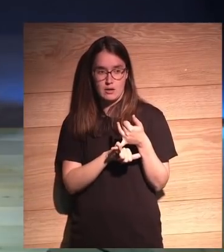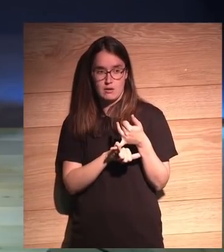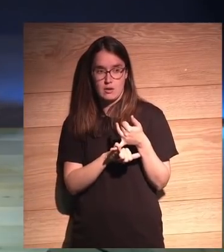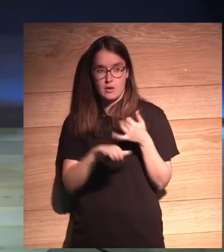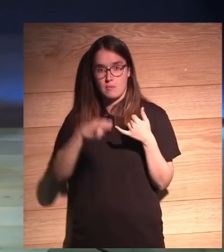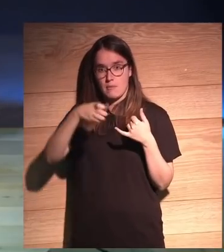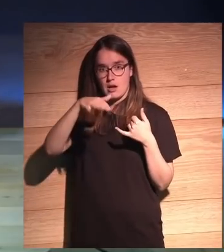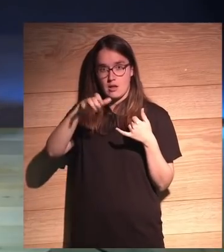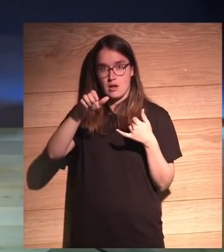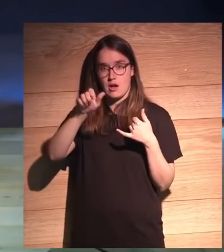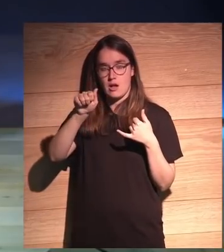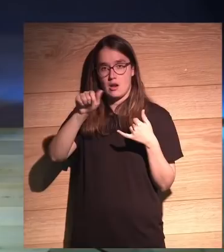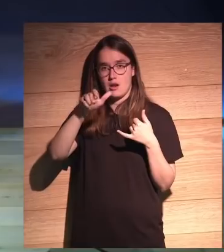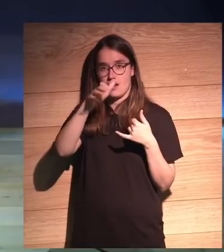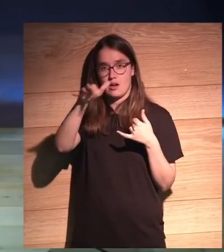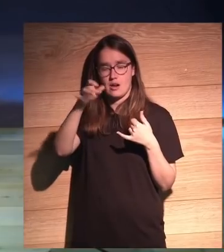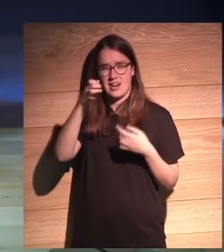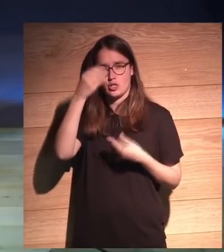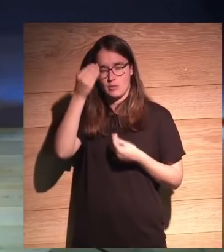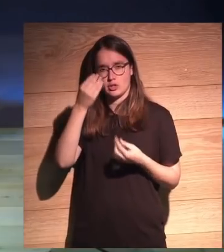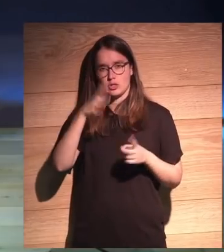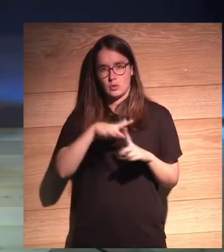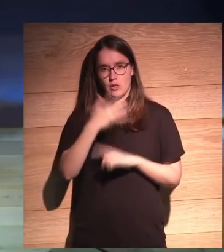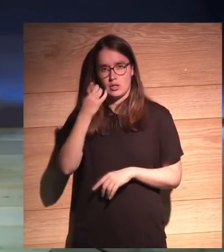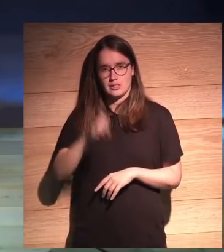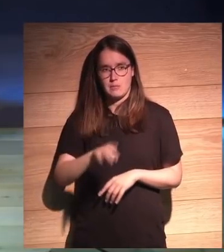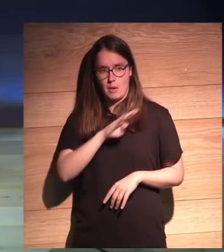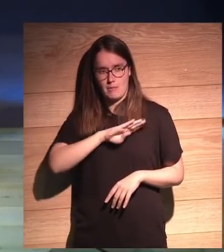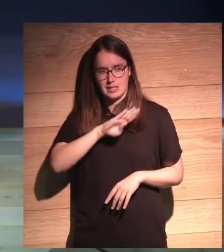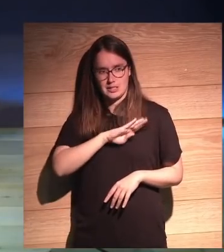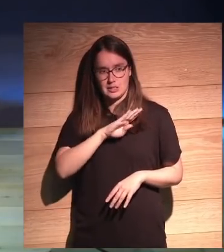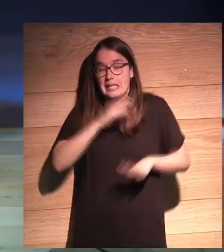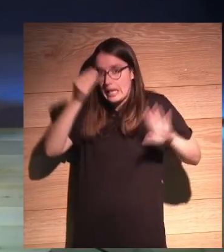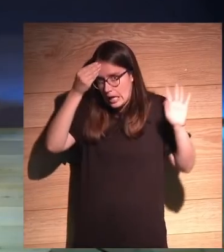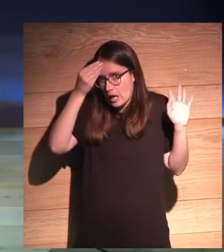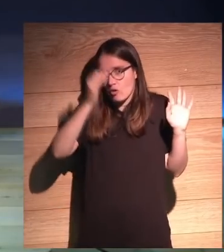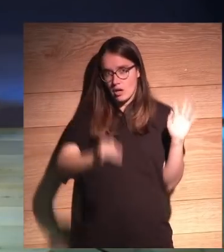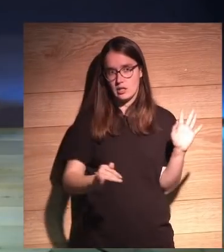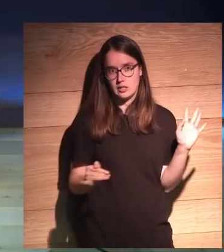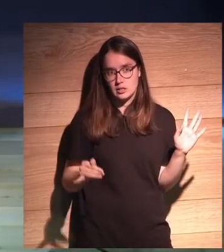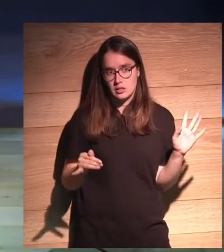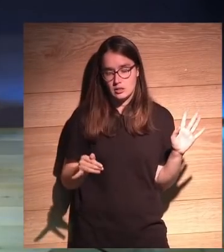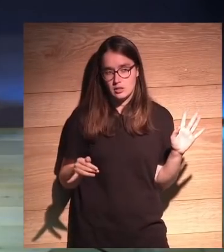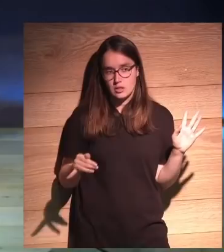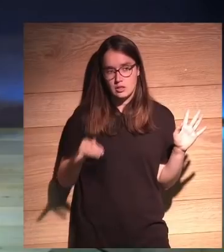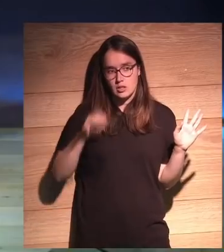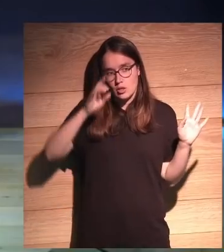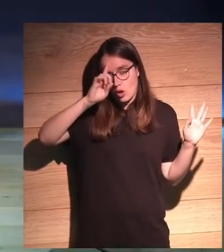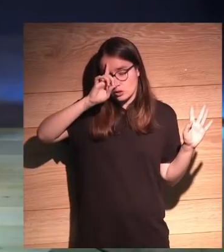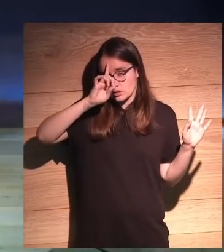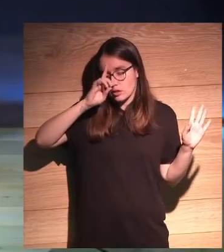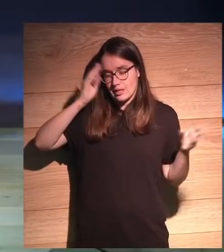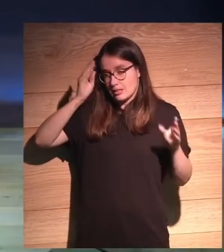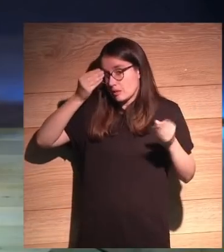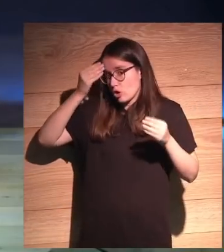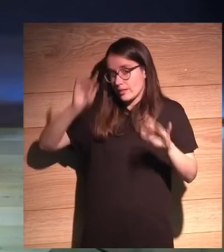Sí. Yo creo que hay casos también bastantes, creo que hay. Sí, ya, no se puede asegurar. Pero,